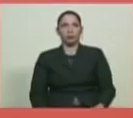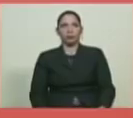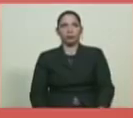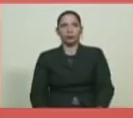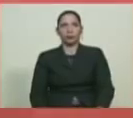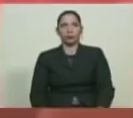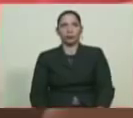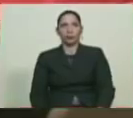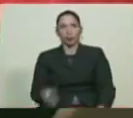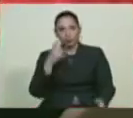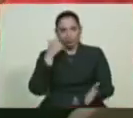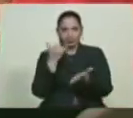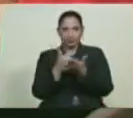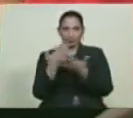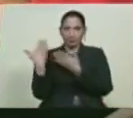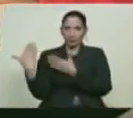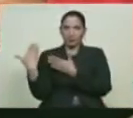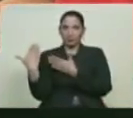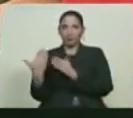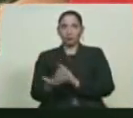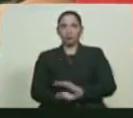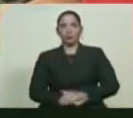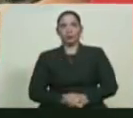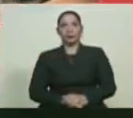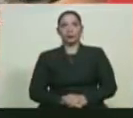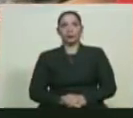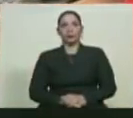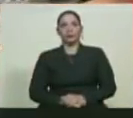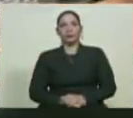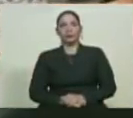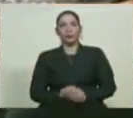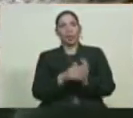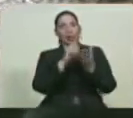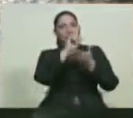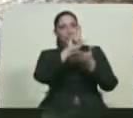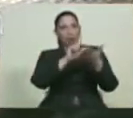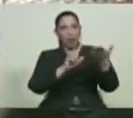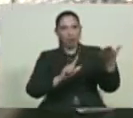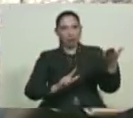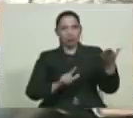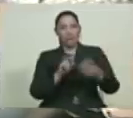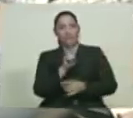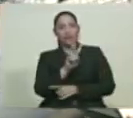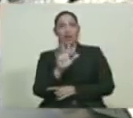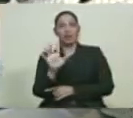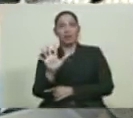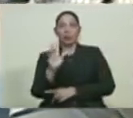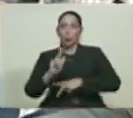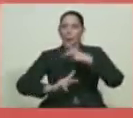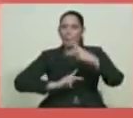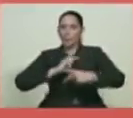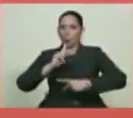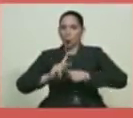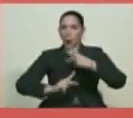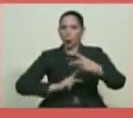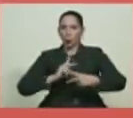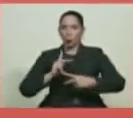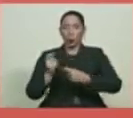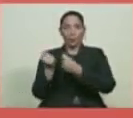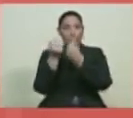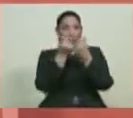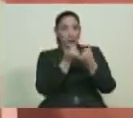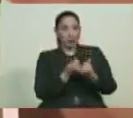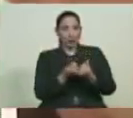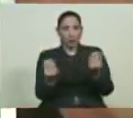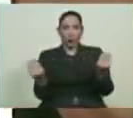un ejemplo, esto es el listado de los 25 rubros de precios